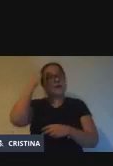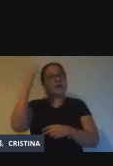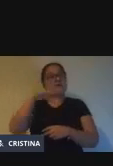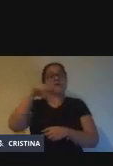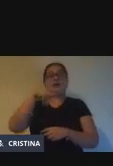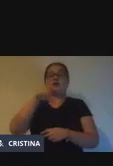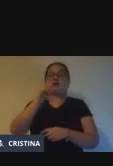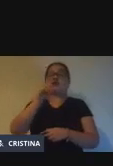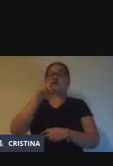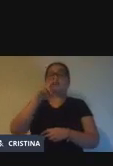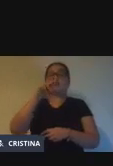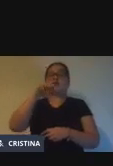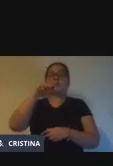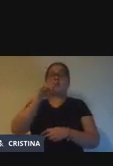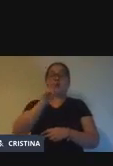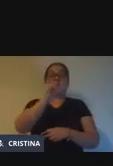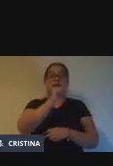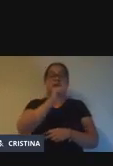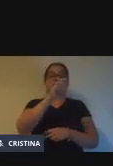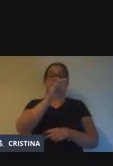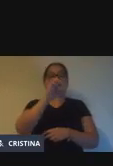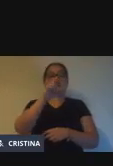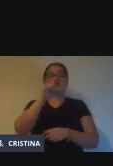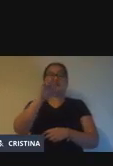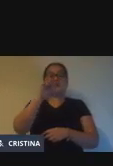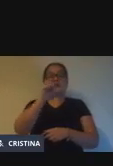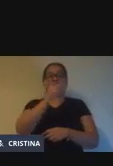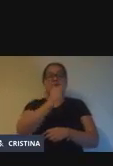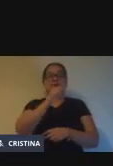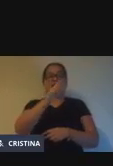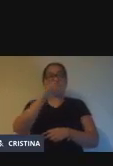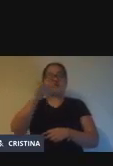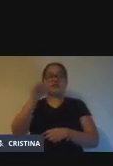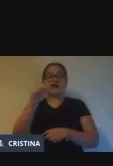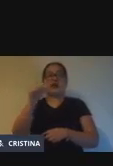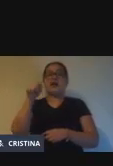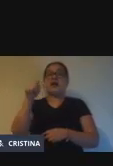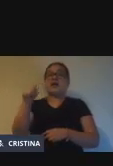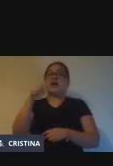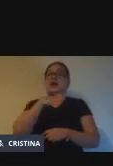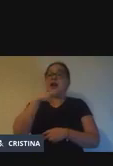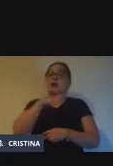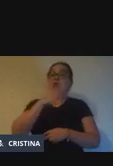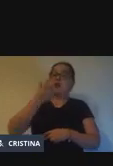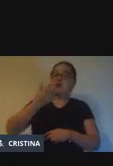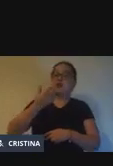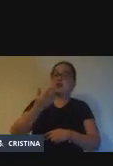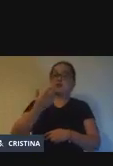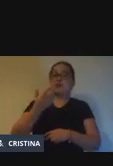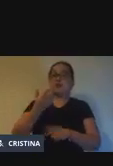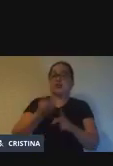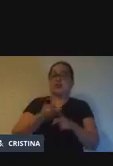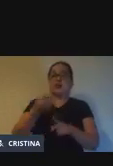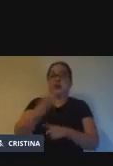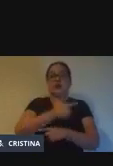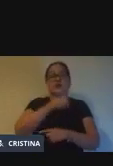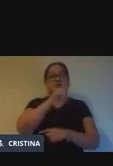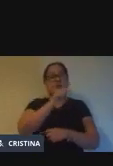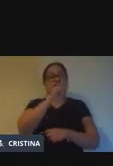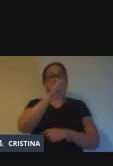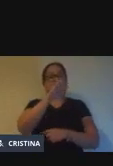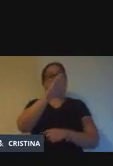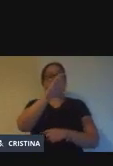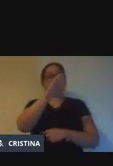Aceves García. Ella estará acudiendo al llamado que hizo el Tribunal Electoral